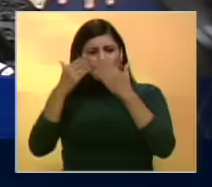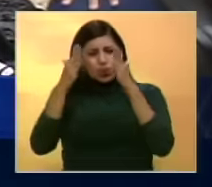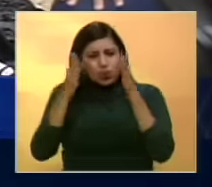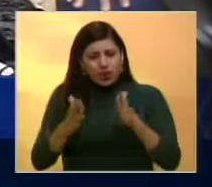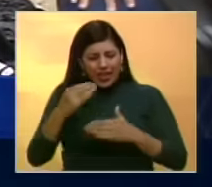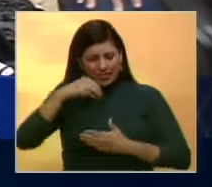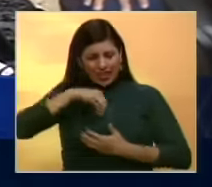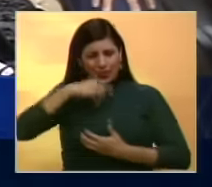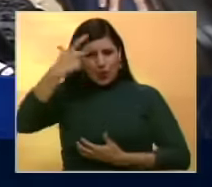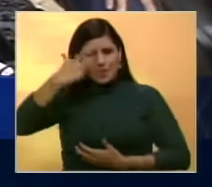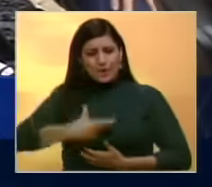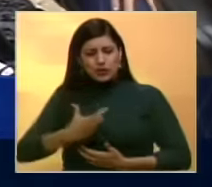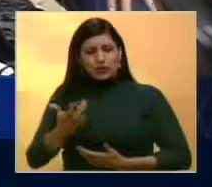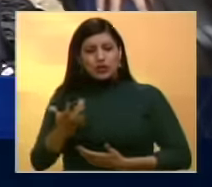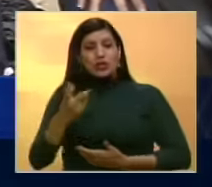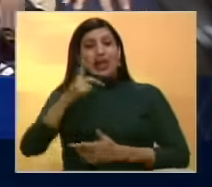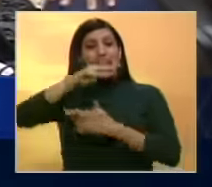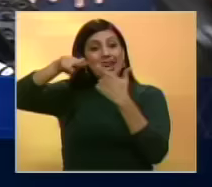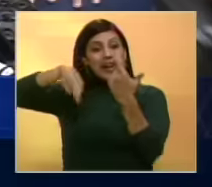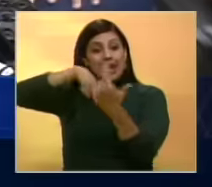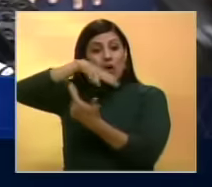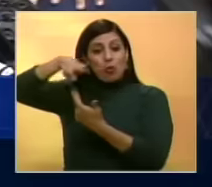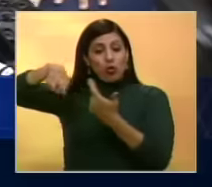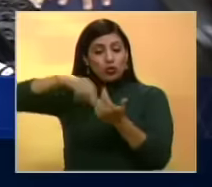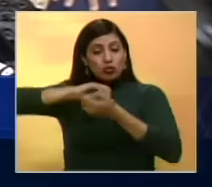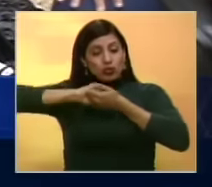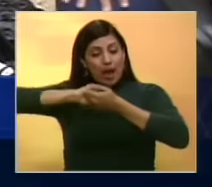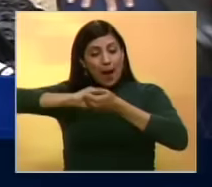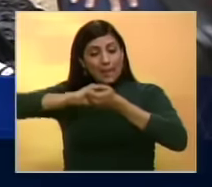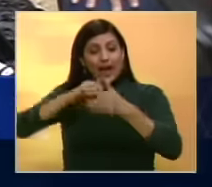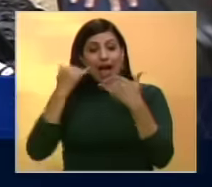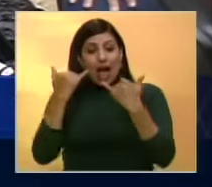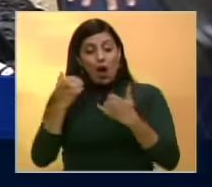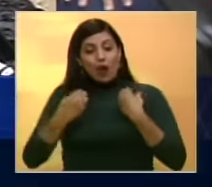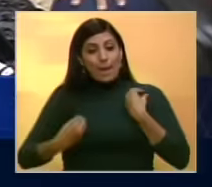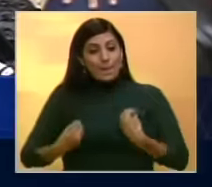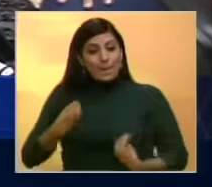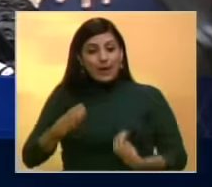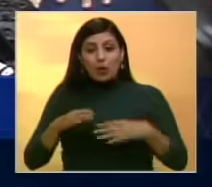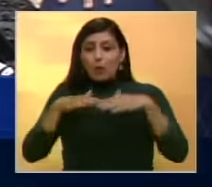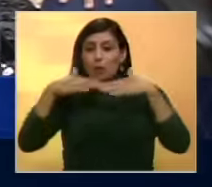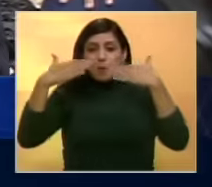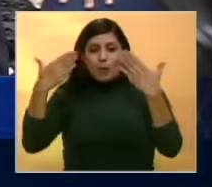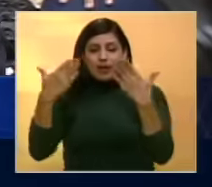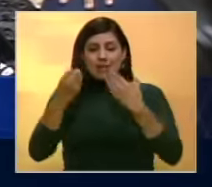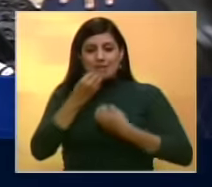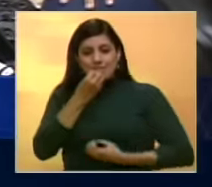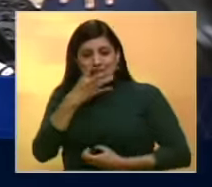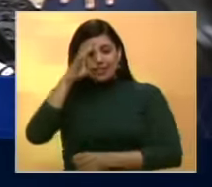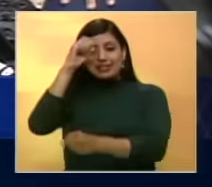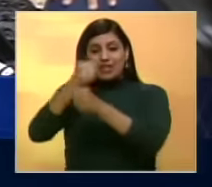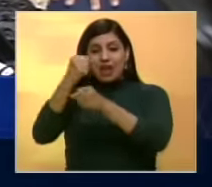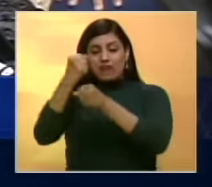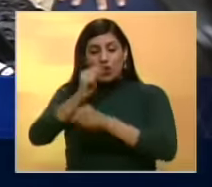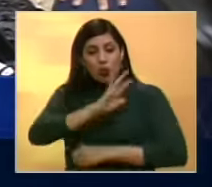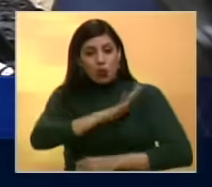Universitario la revolución compatriotas se preocupa por la estabilidad del trabajador